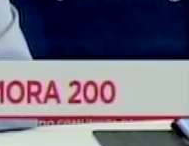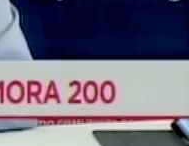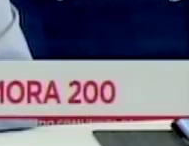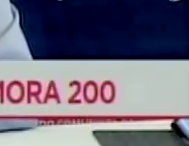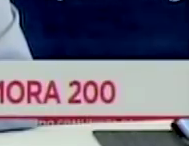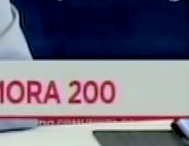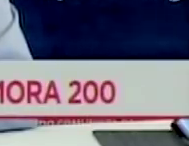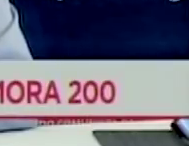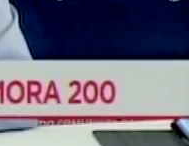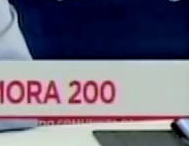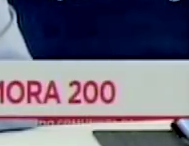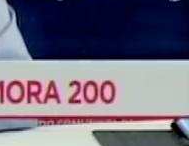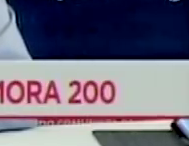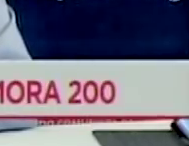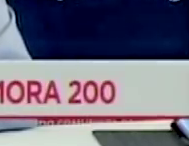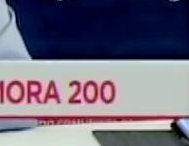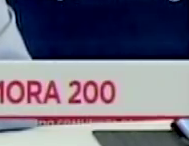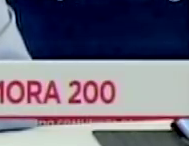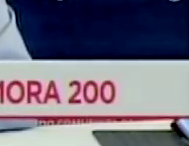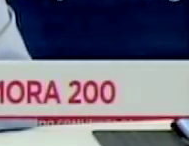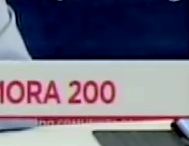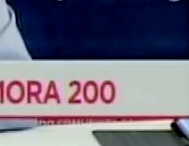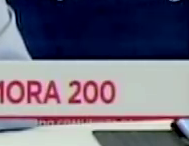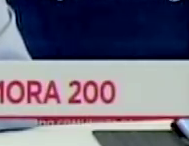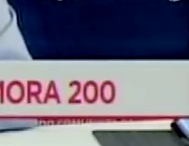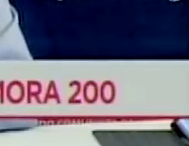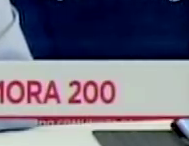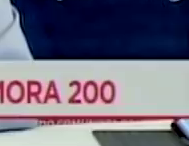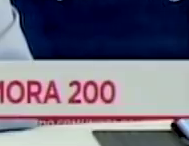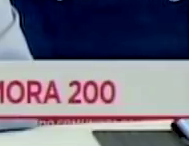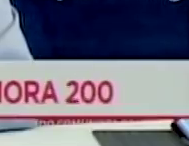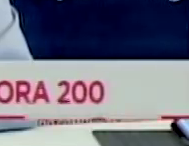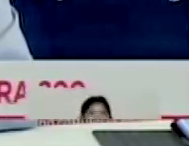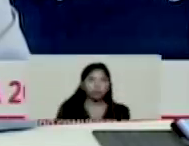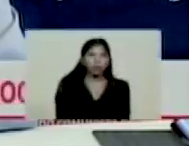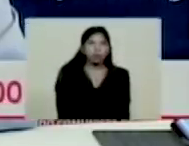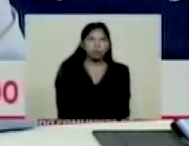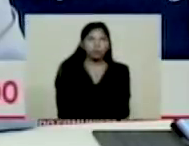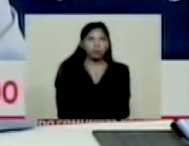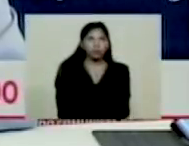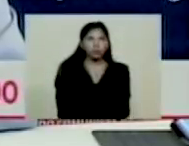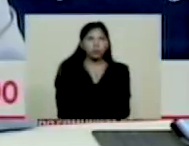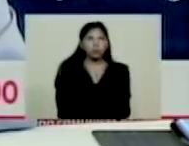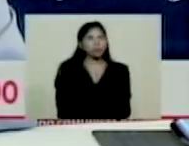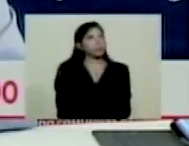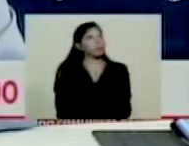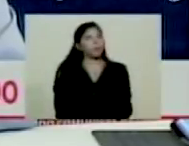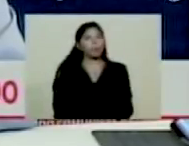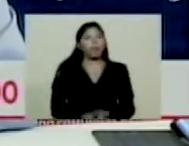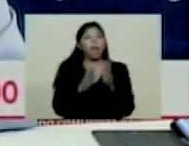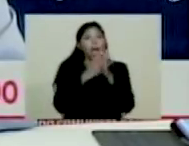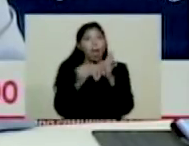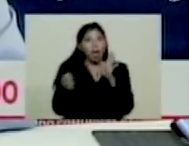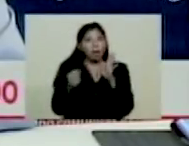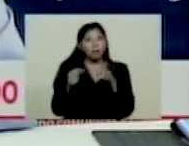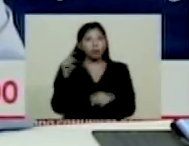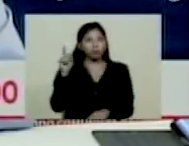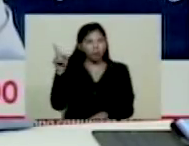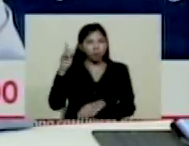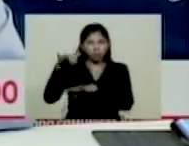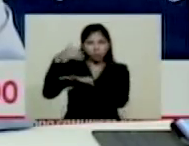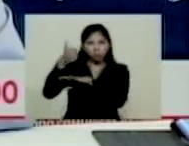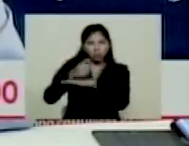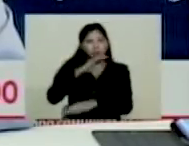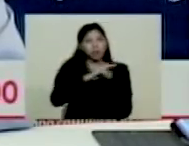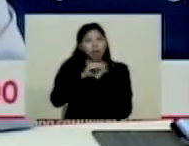ayer dio el pueblo de Venezuela al mundo entero. El ejemplo que ayer dio el Consejo Nacional Electoral